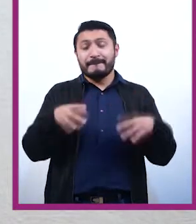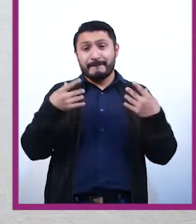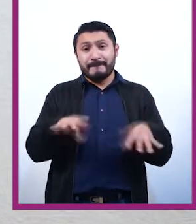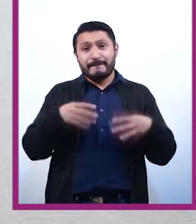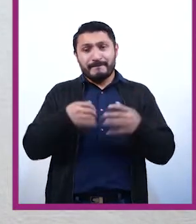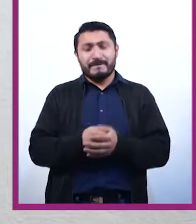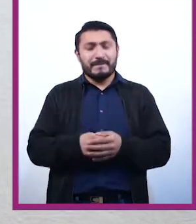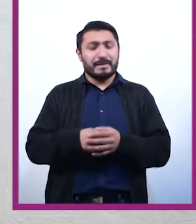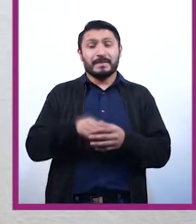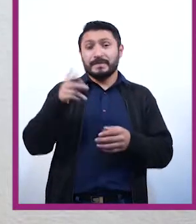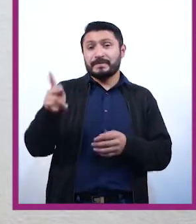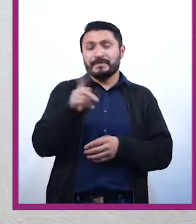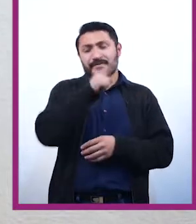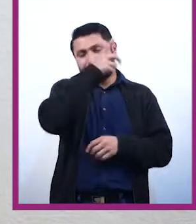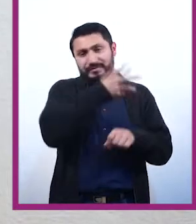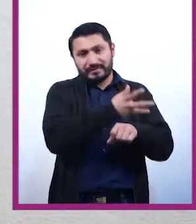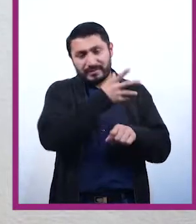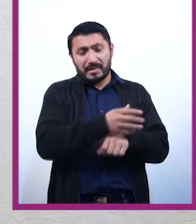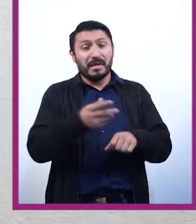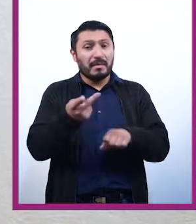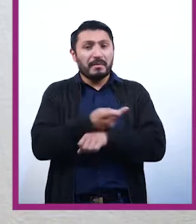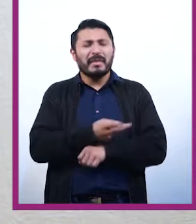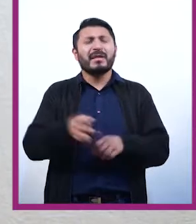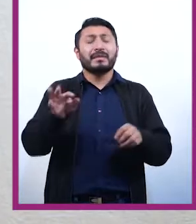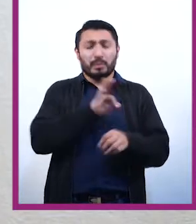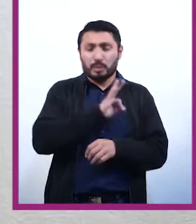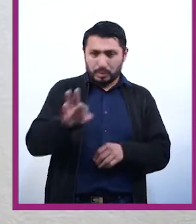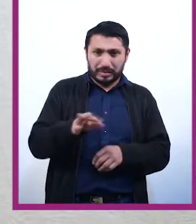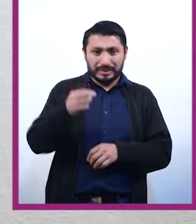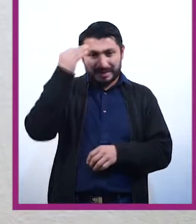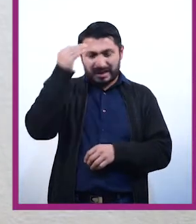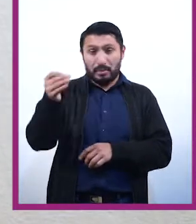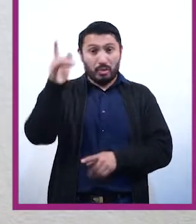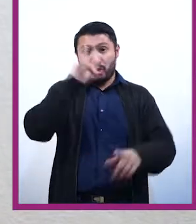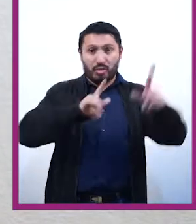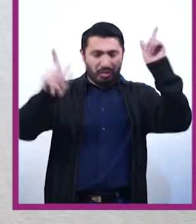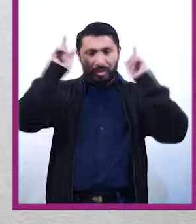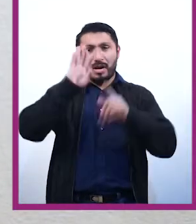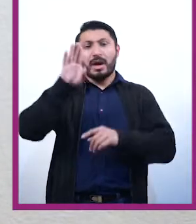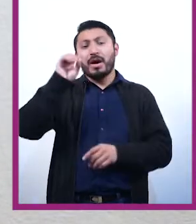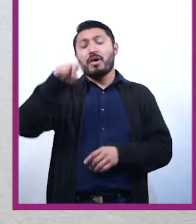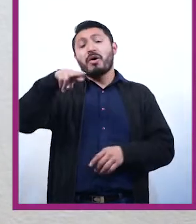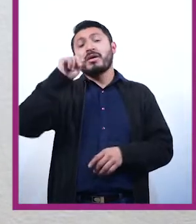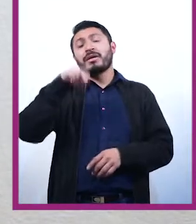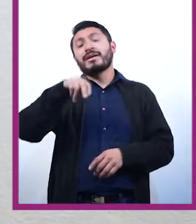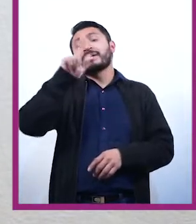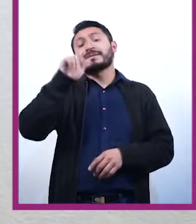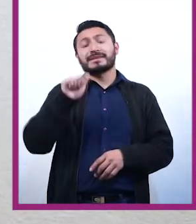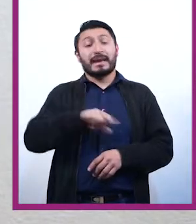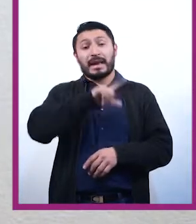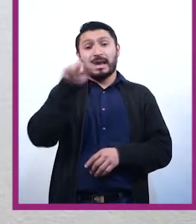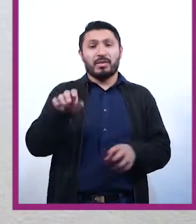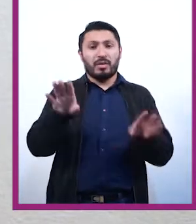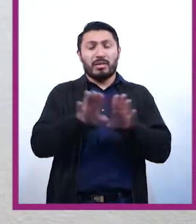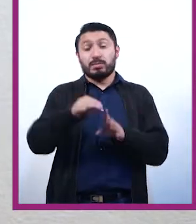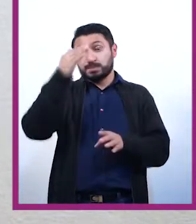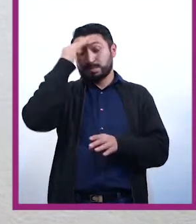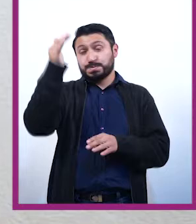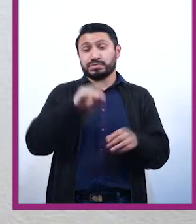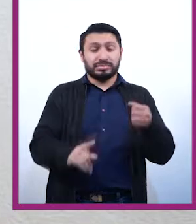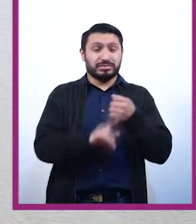fenómeno muy similar comenzó a ocurrir en los Estados Unidos. Situación que posibilitó una época loca de bonanza y